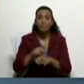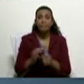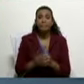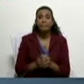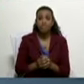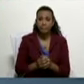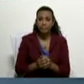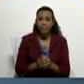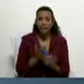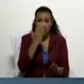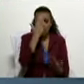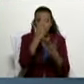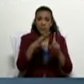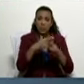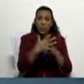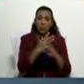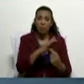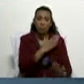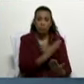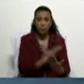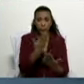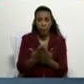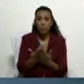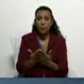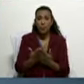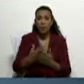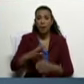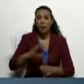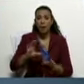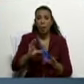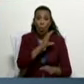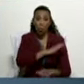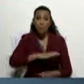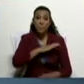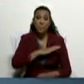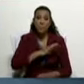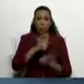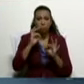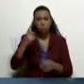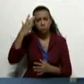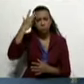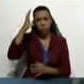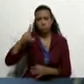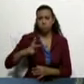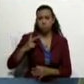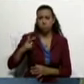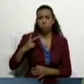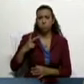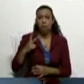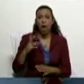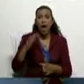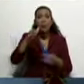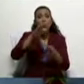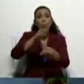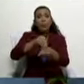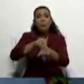Nacional ante este poder electoral, solicitando un referendo